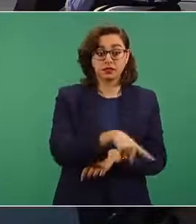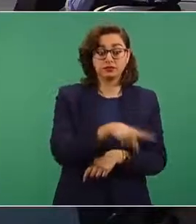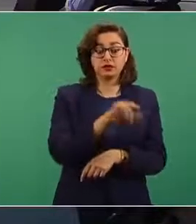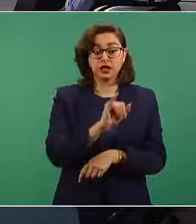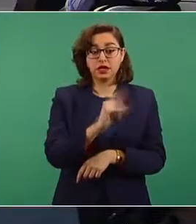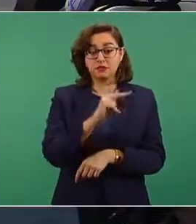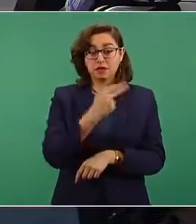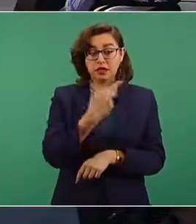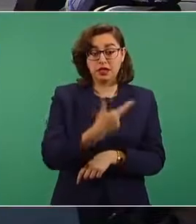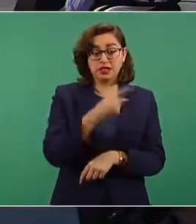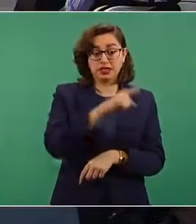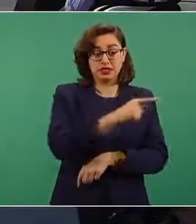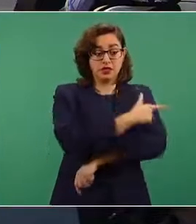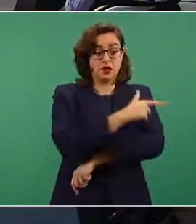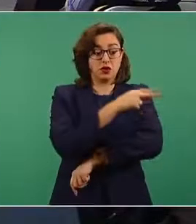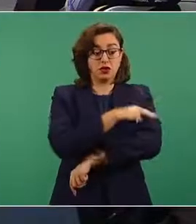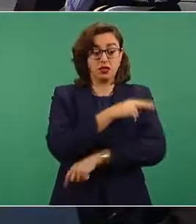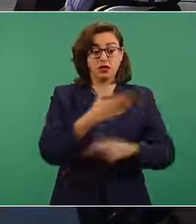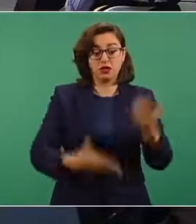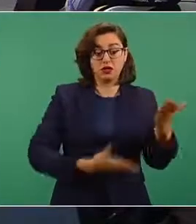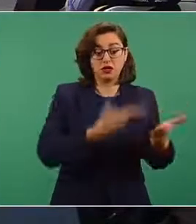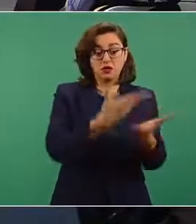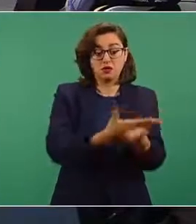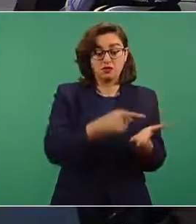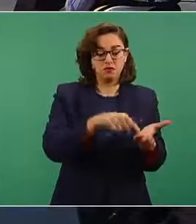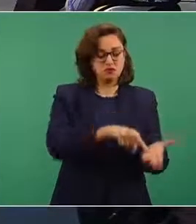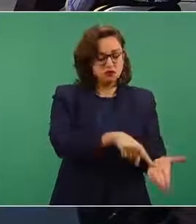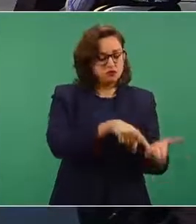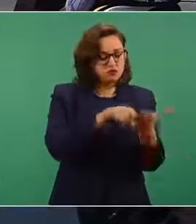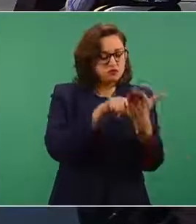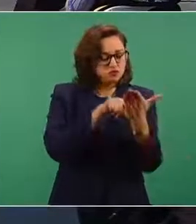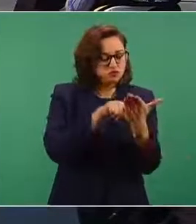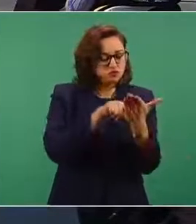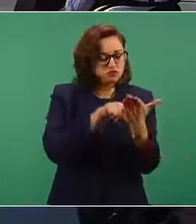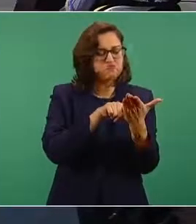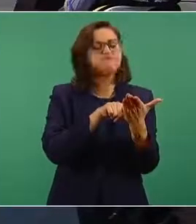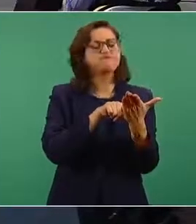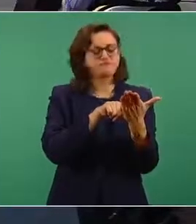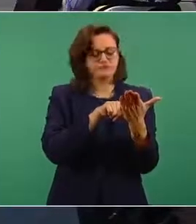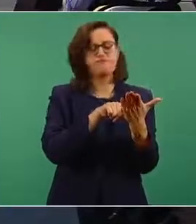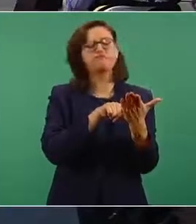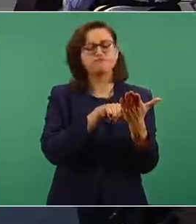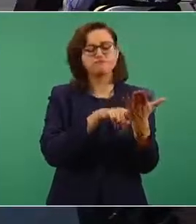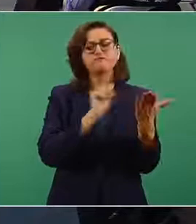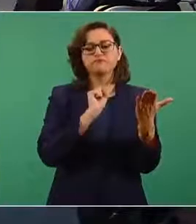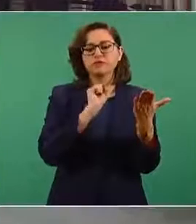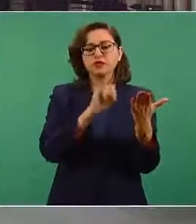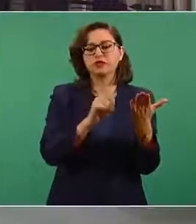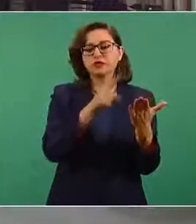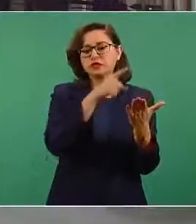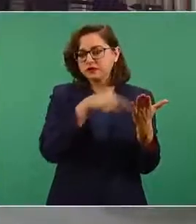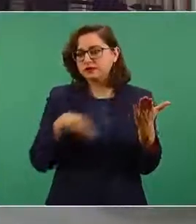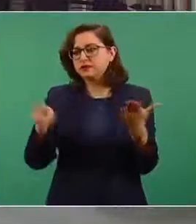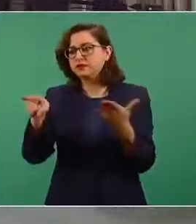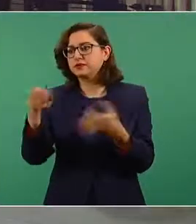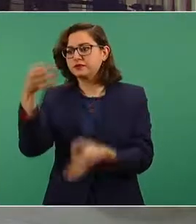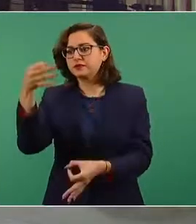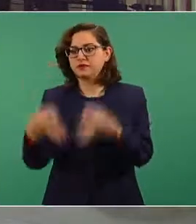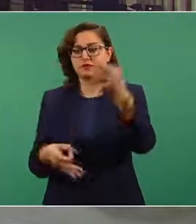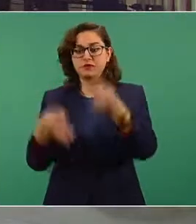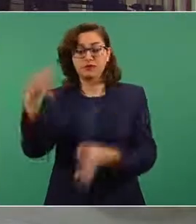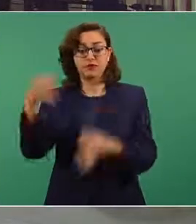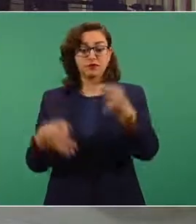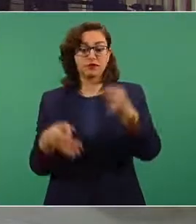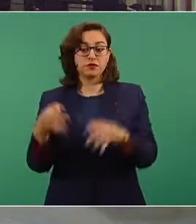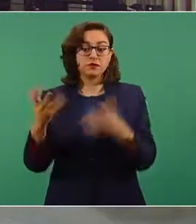que hizo la Guardia Nacional, los 3 elementos, lo turna al Ministerio Público y lo turna al juez, y es el